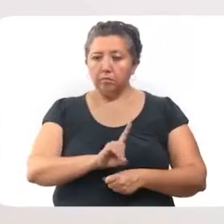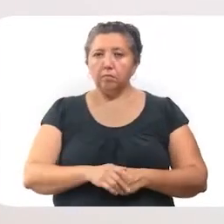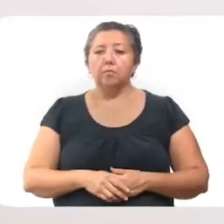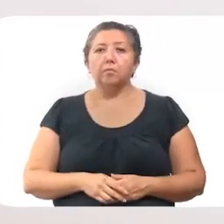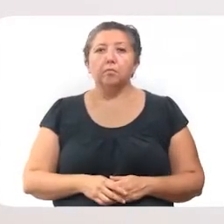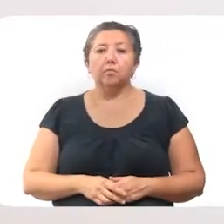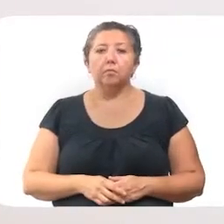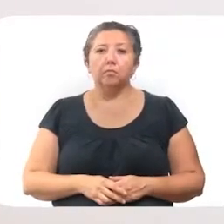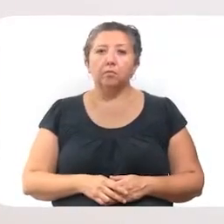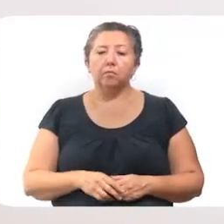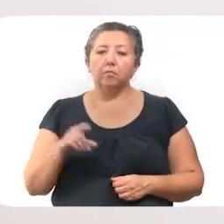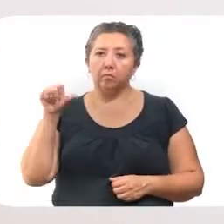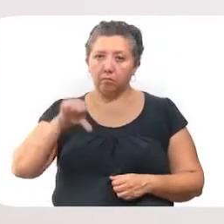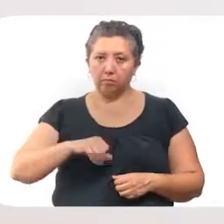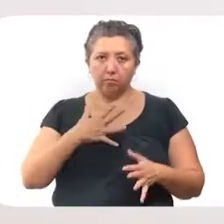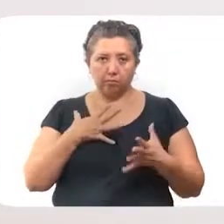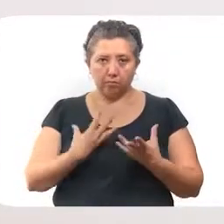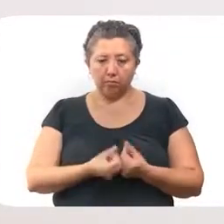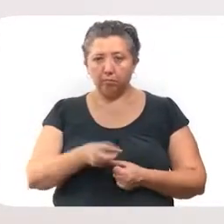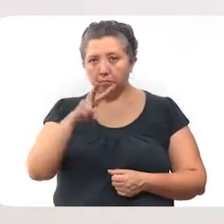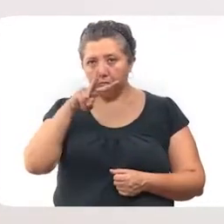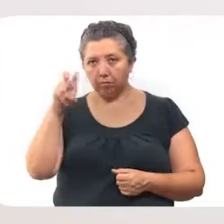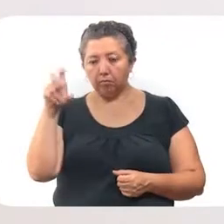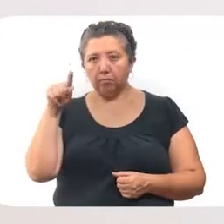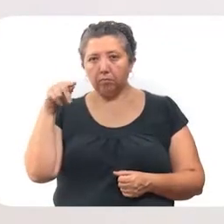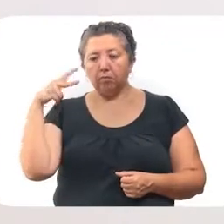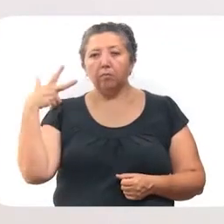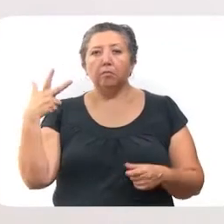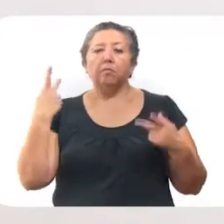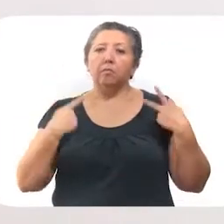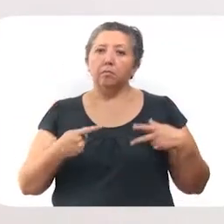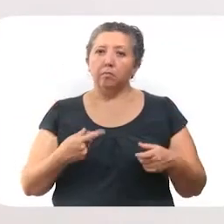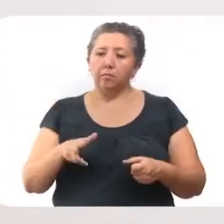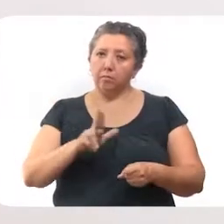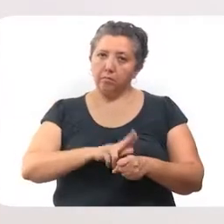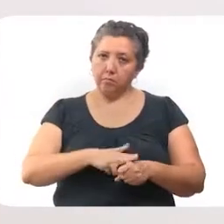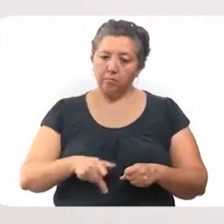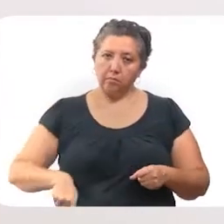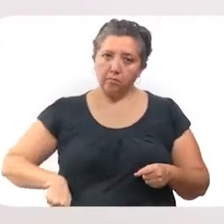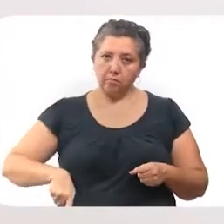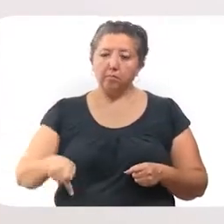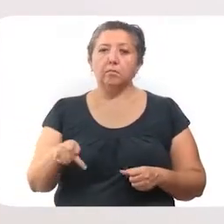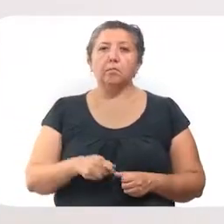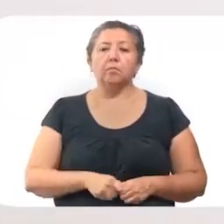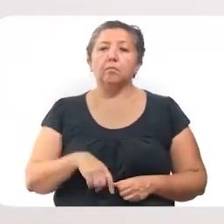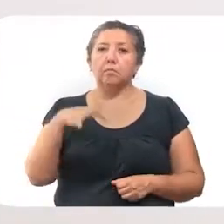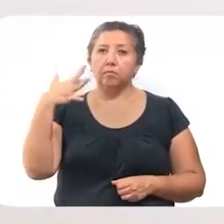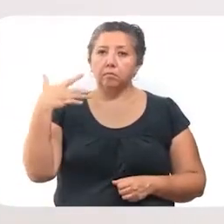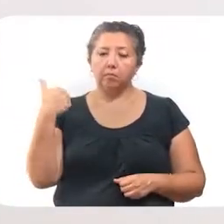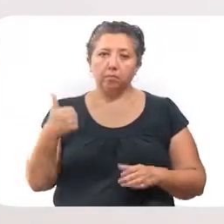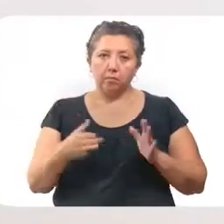ingresos diarios. El día de hoy tenemos 278 pacientes en hospitales públicos.